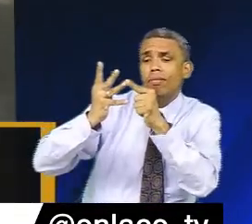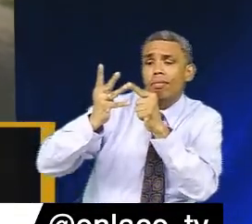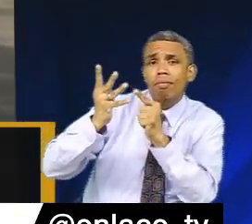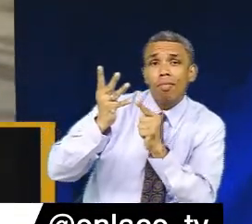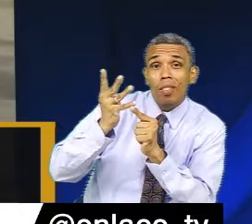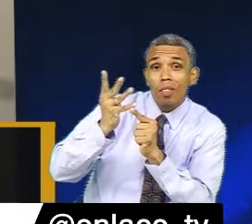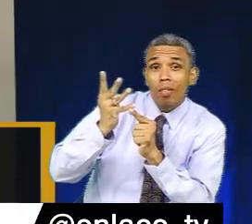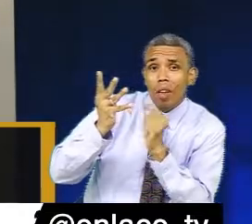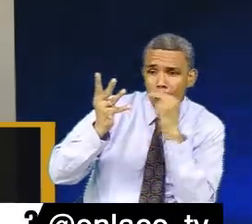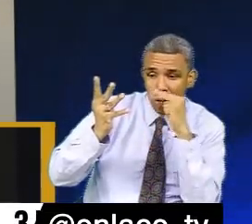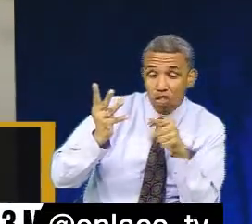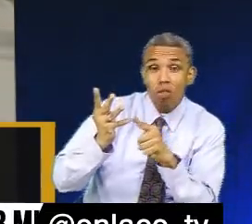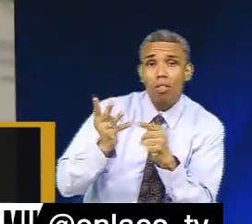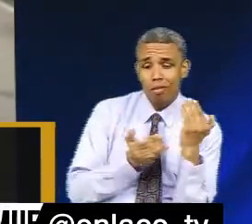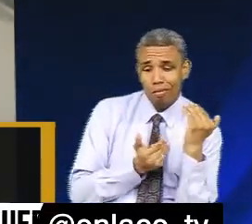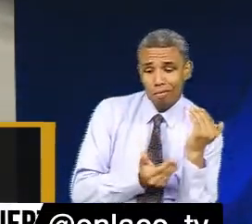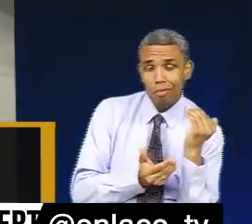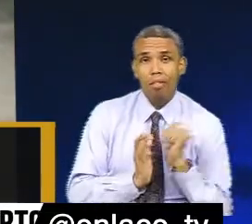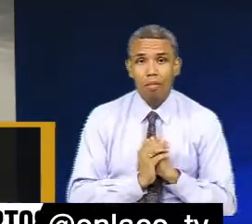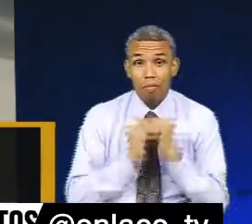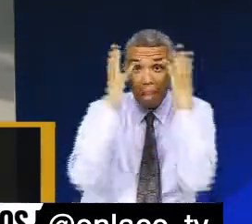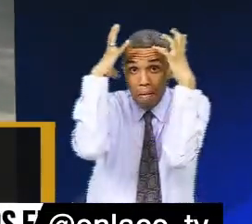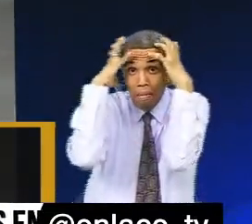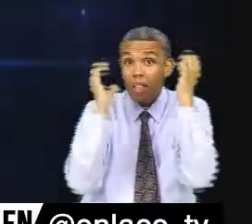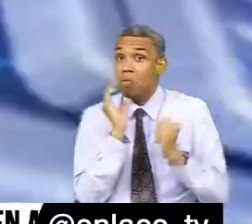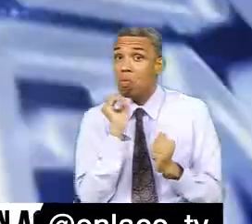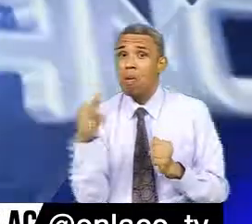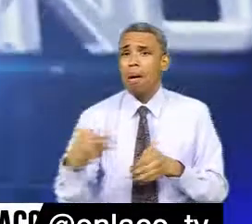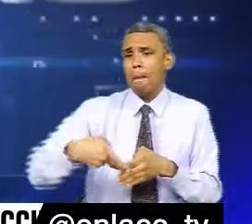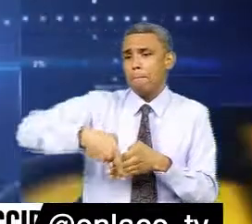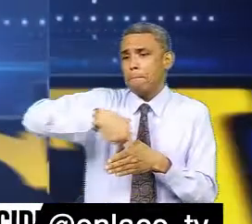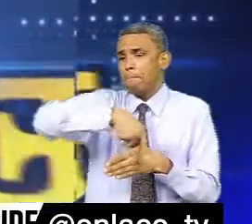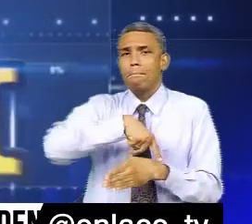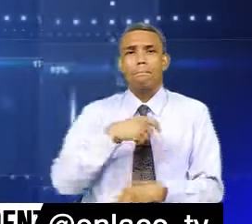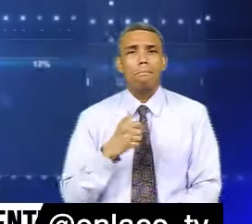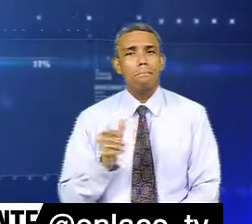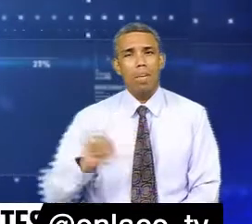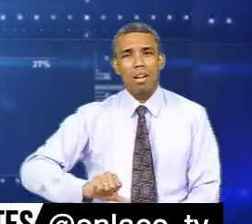Para rematar, todos van sin su respectivo casco.